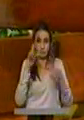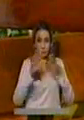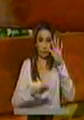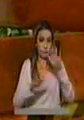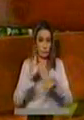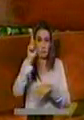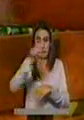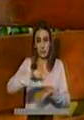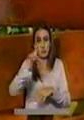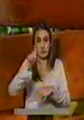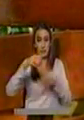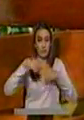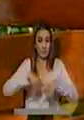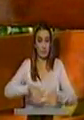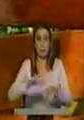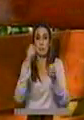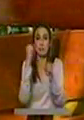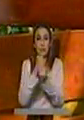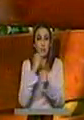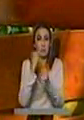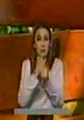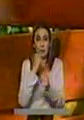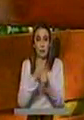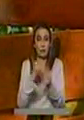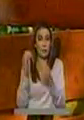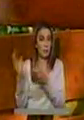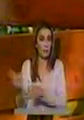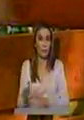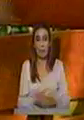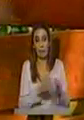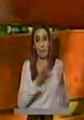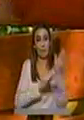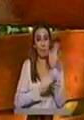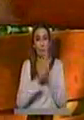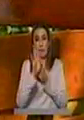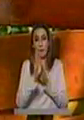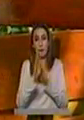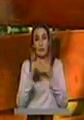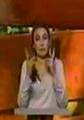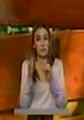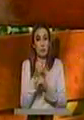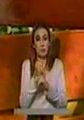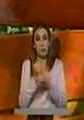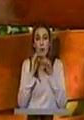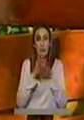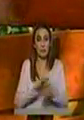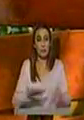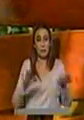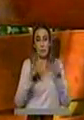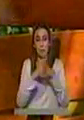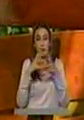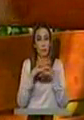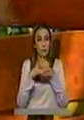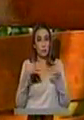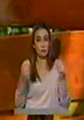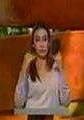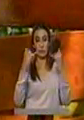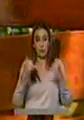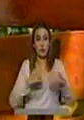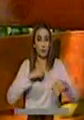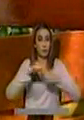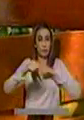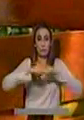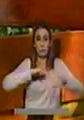este momento seguir trabajando en el fortalecimiento de su desarrollo y superar también estos problemas que lamentablemente dejó el terremoto